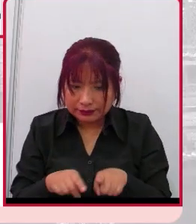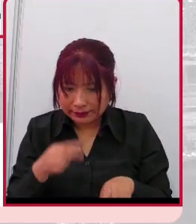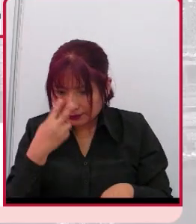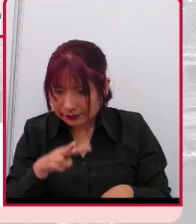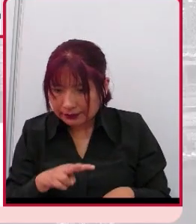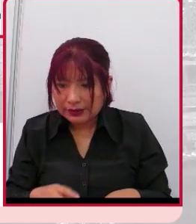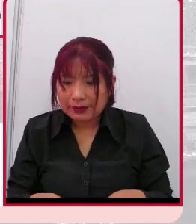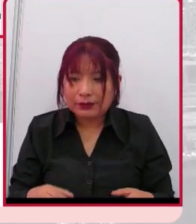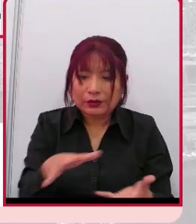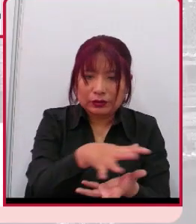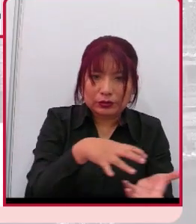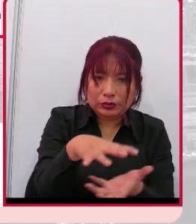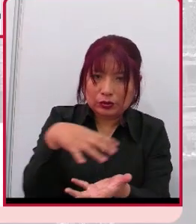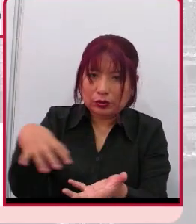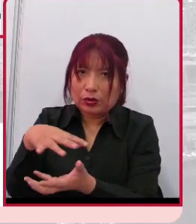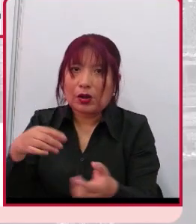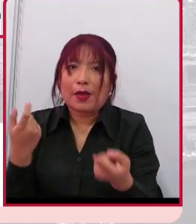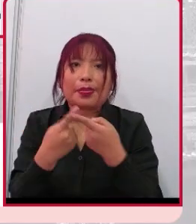tionocarbamatos,